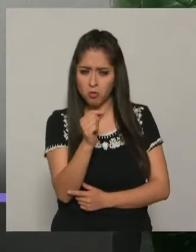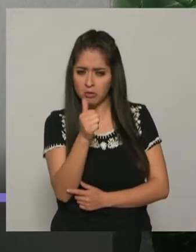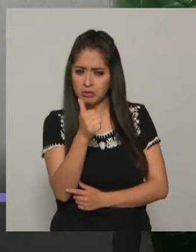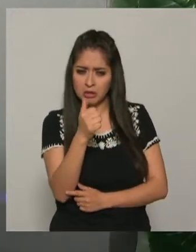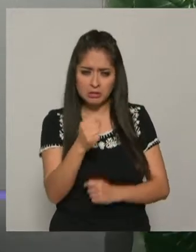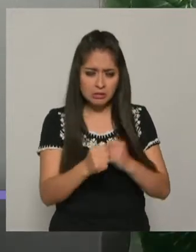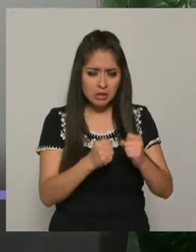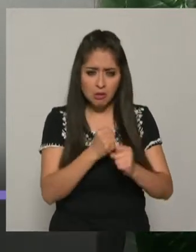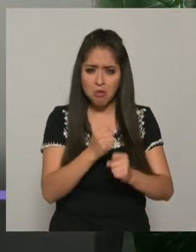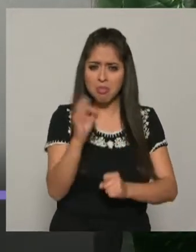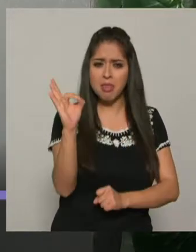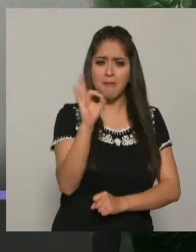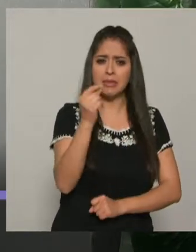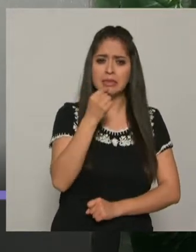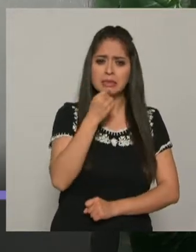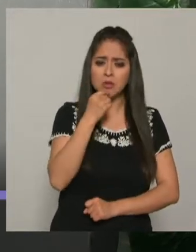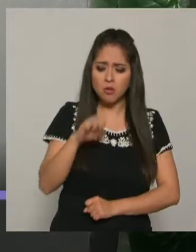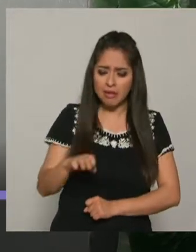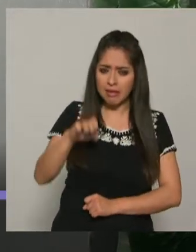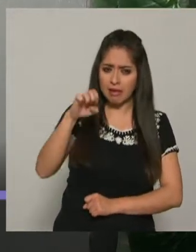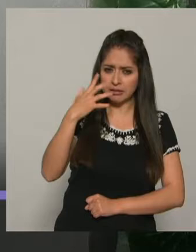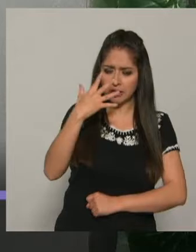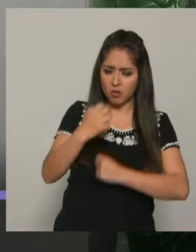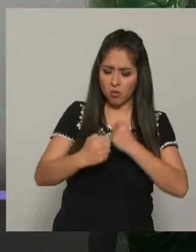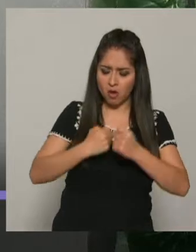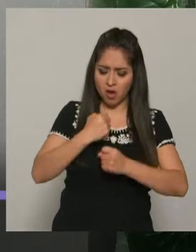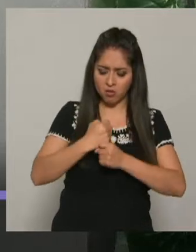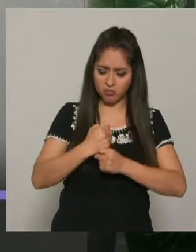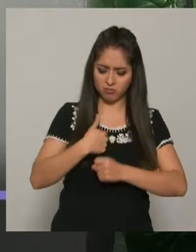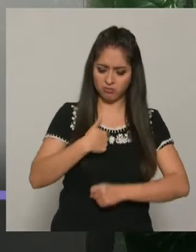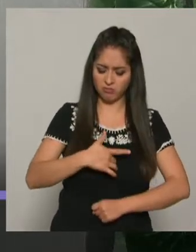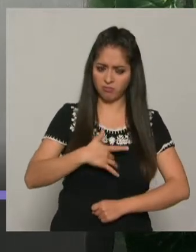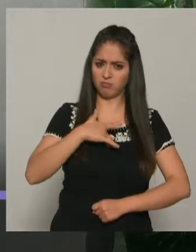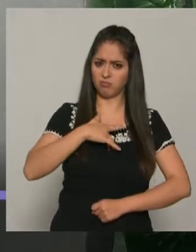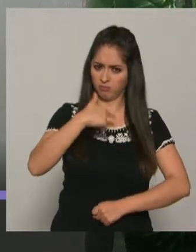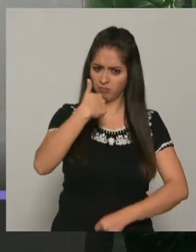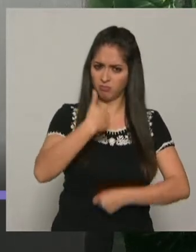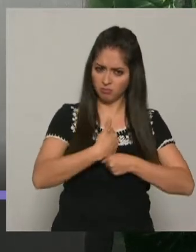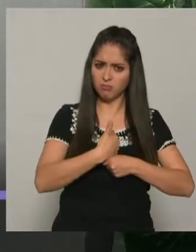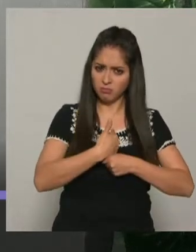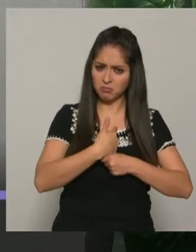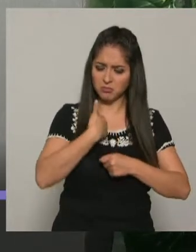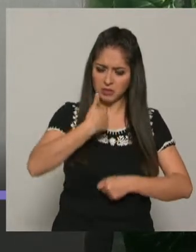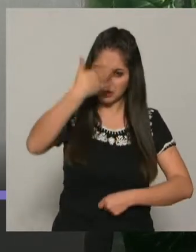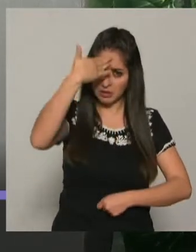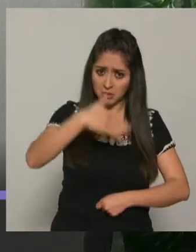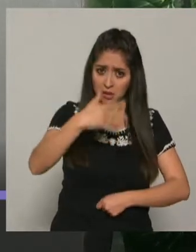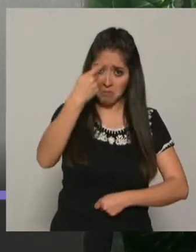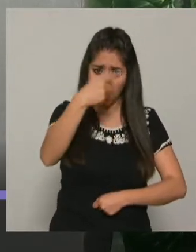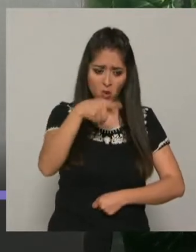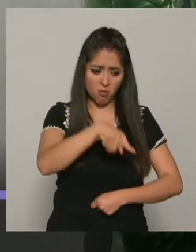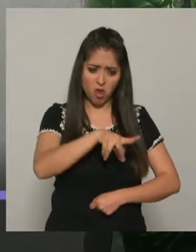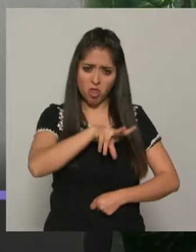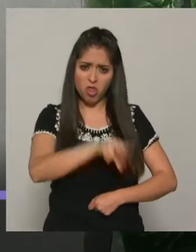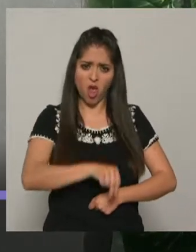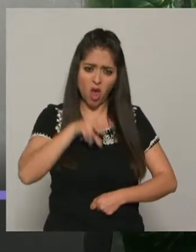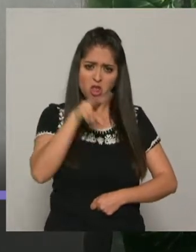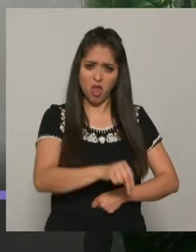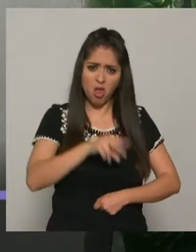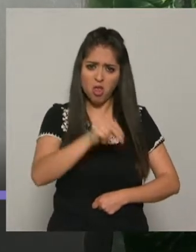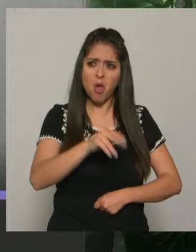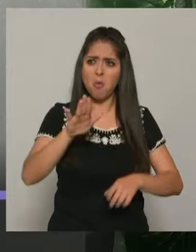de 5 años podría dar cuenta de quién es. Una pequeñita podría dar cuenta de quién es. Entonces, negarle la posibilidad a niños solo